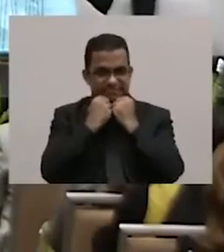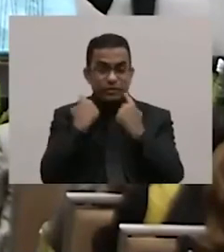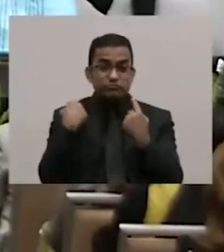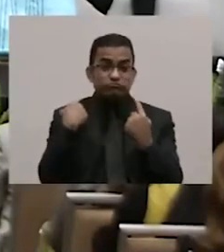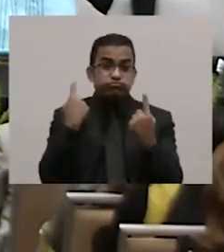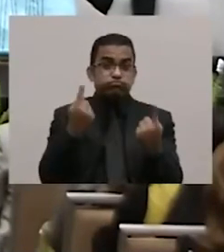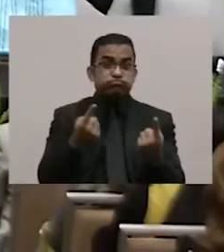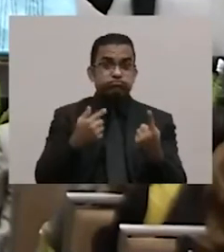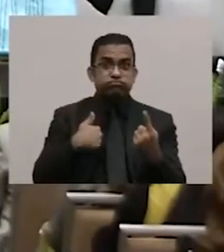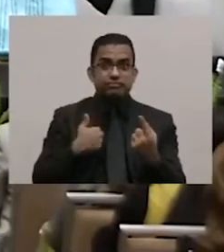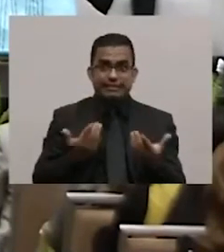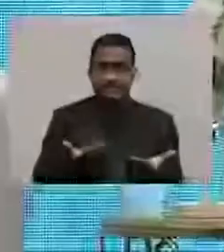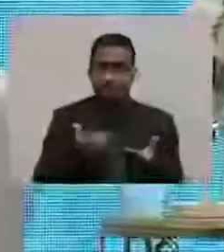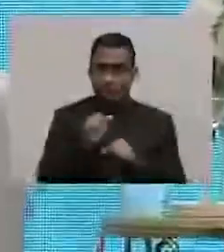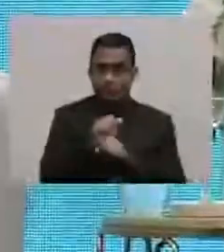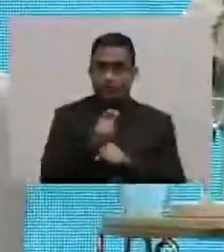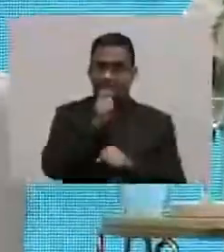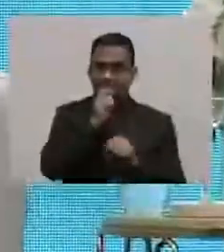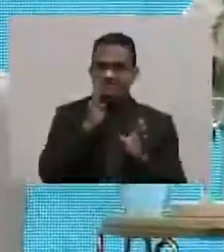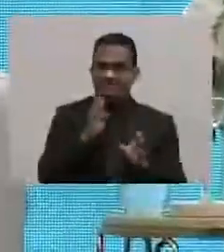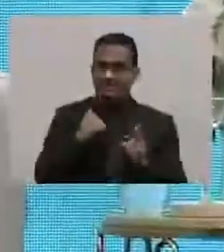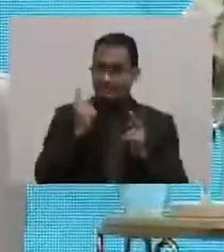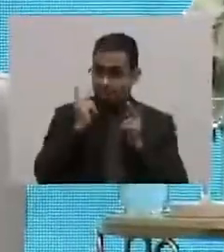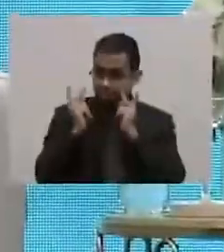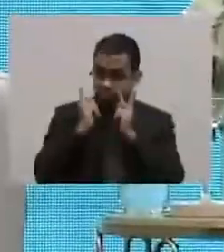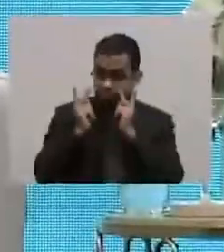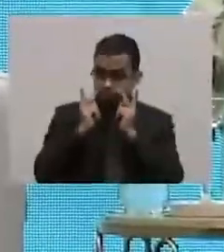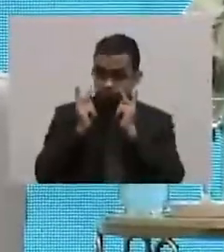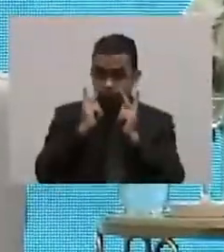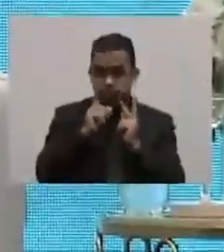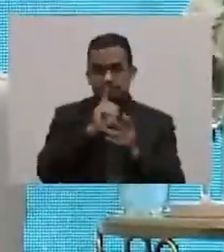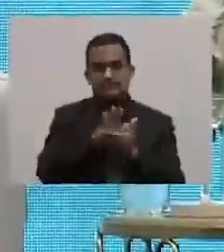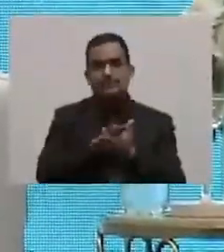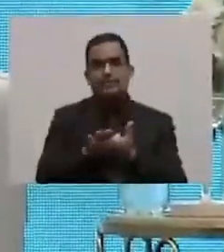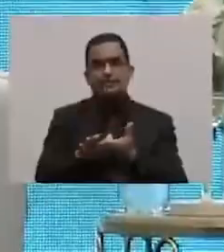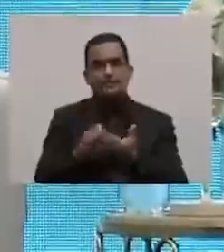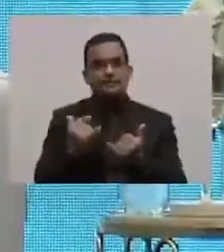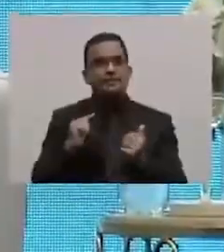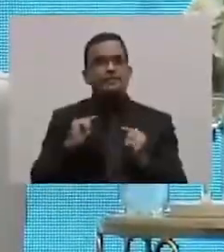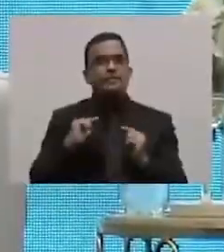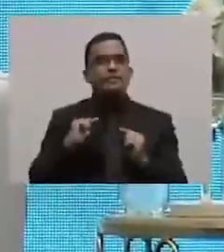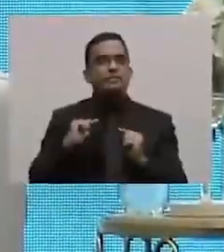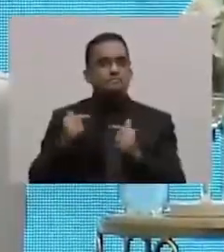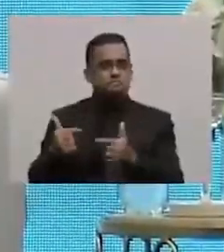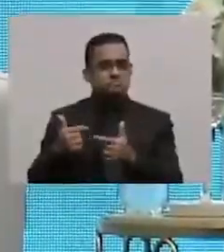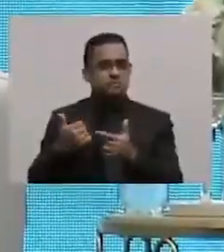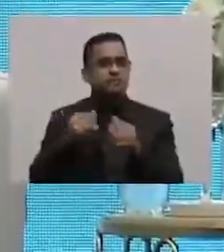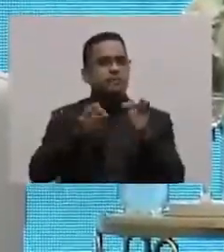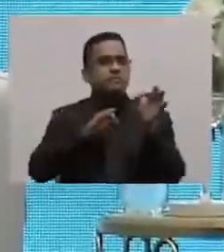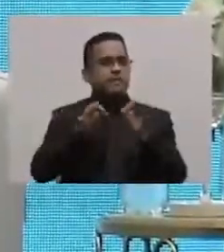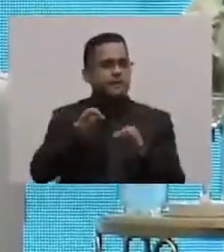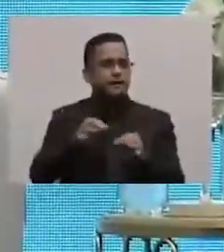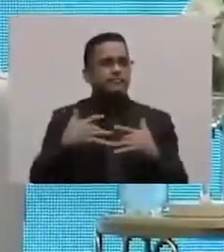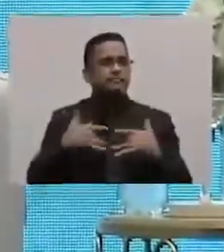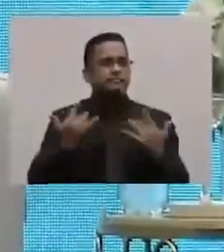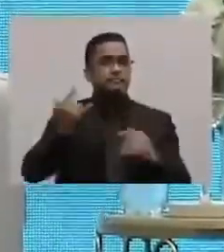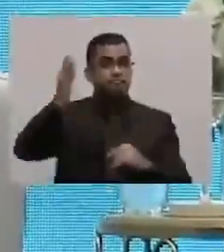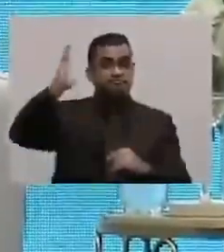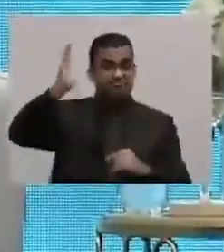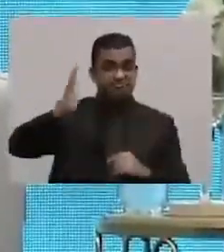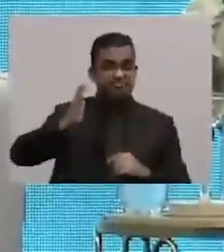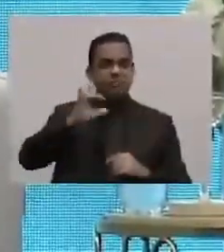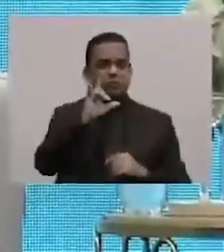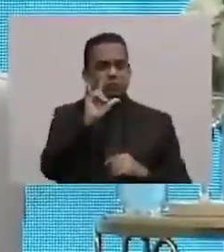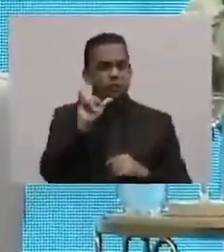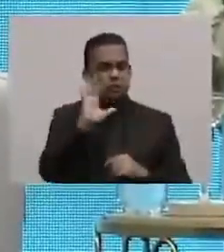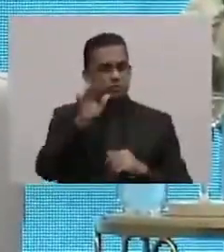largo de este tiempo que tengo ejerciendo la profesión. Vamos inmediatamente a explicar la metodología que va a tener el panel de esta